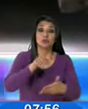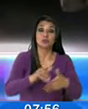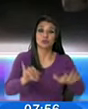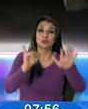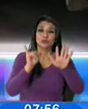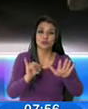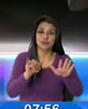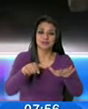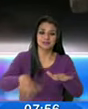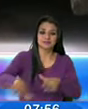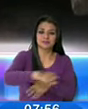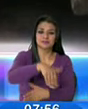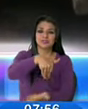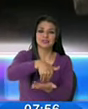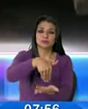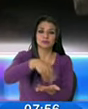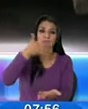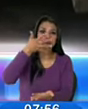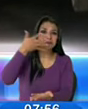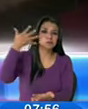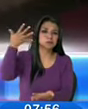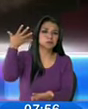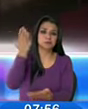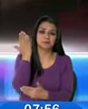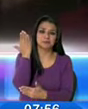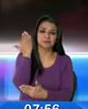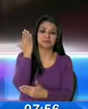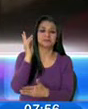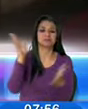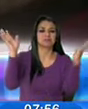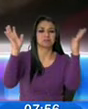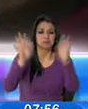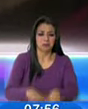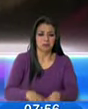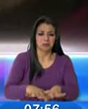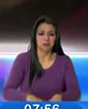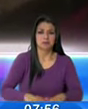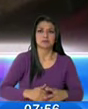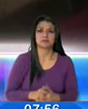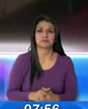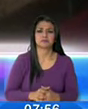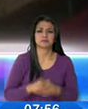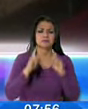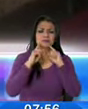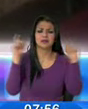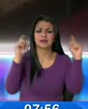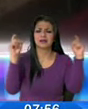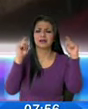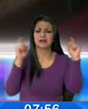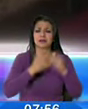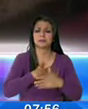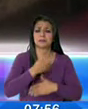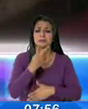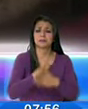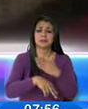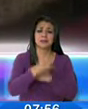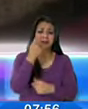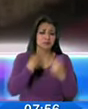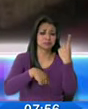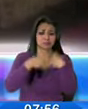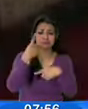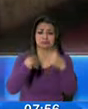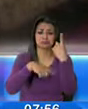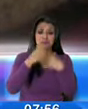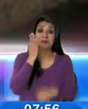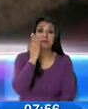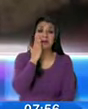que sacudió al centro de la Amazonía, aplastándola. ¡Ay, cómo siento perder a mi hija! Su